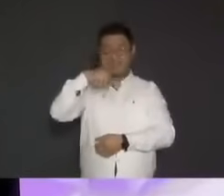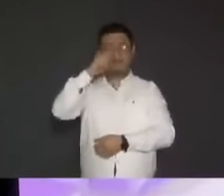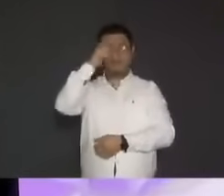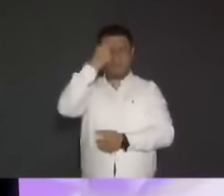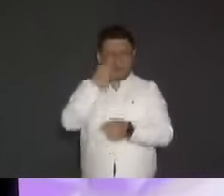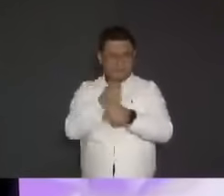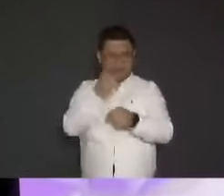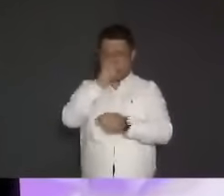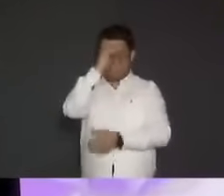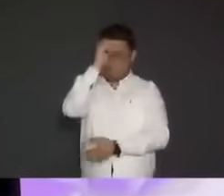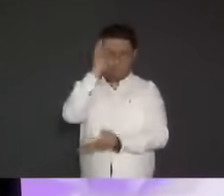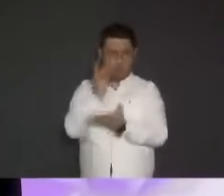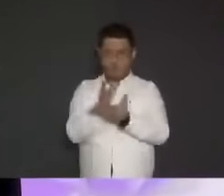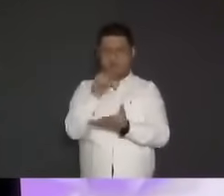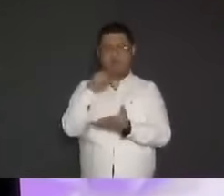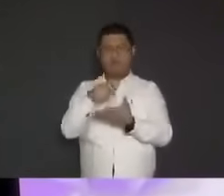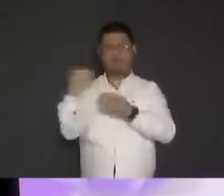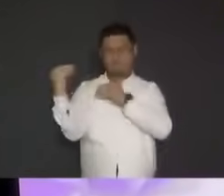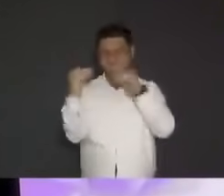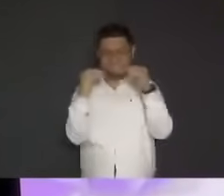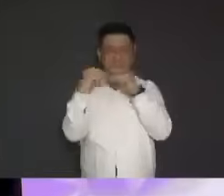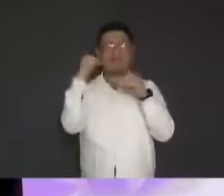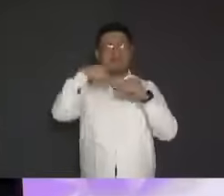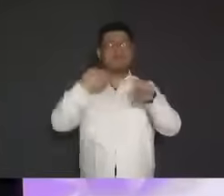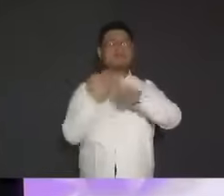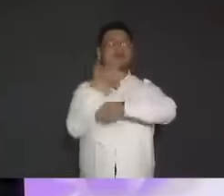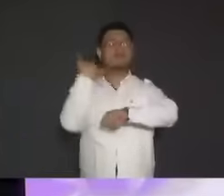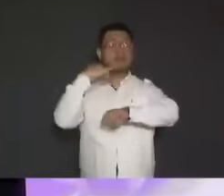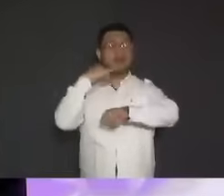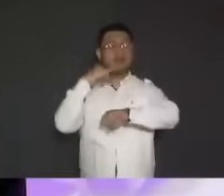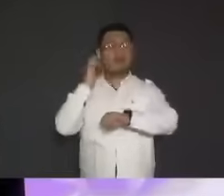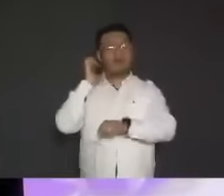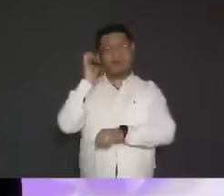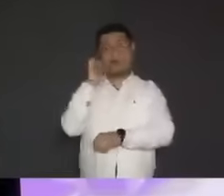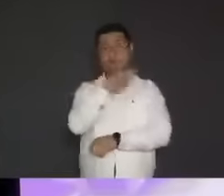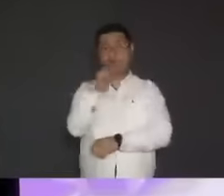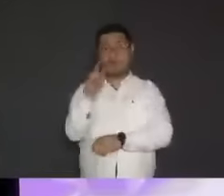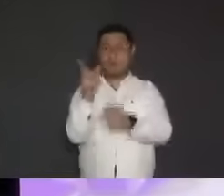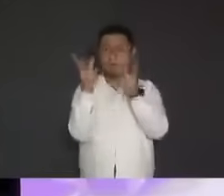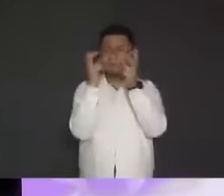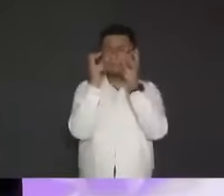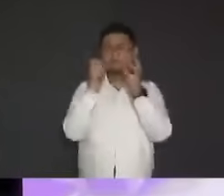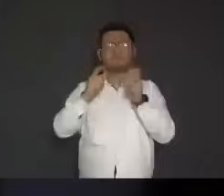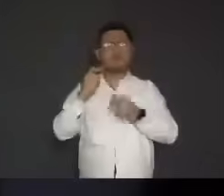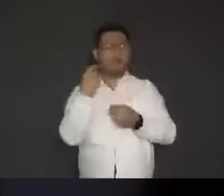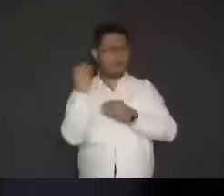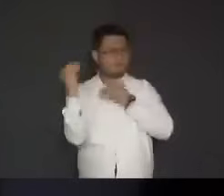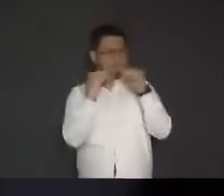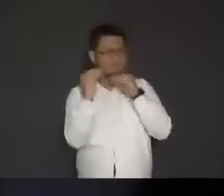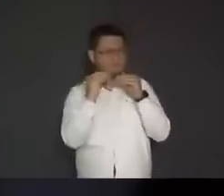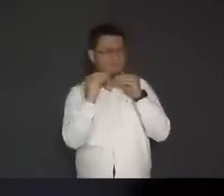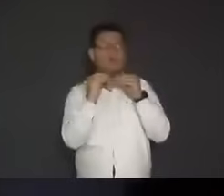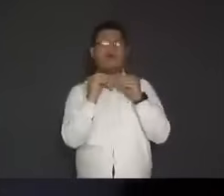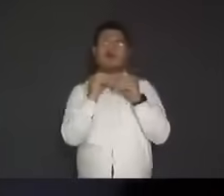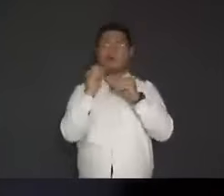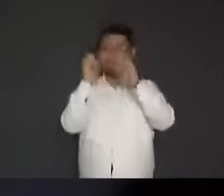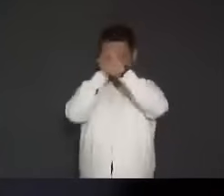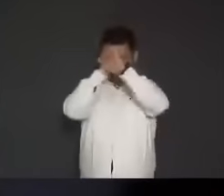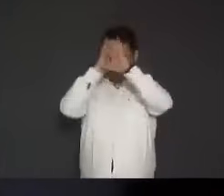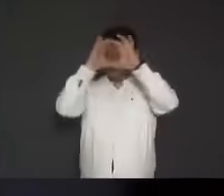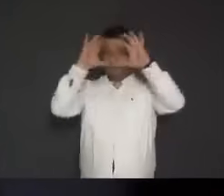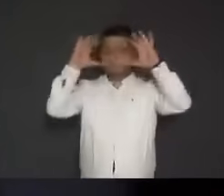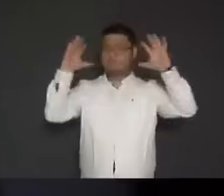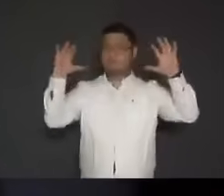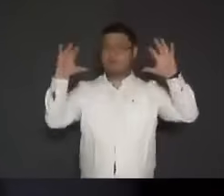único debate a la gobernatura del estado de Yucatán. Esperemos que con todo lo que usted vio y escuchó aquí tenga una mejor visión y